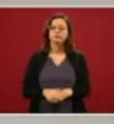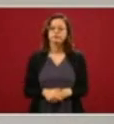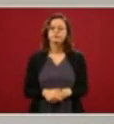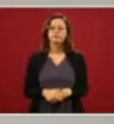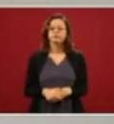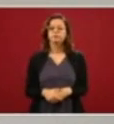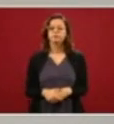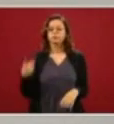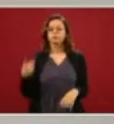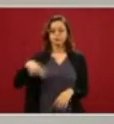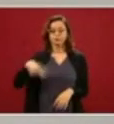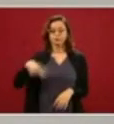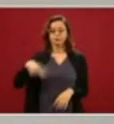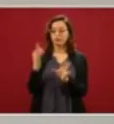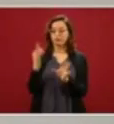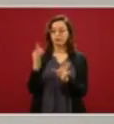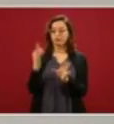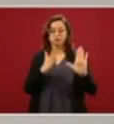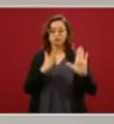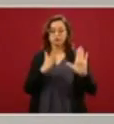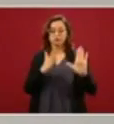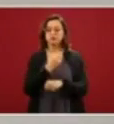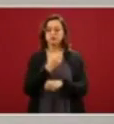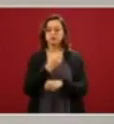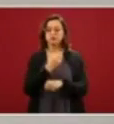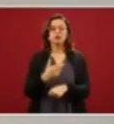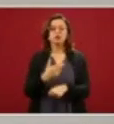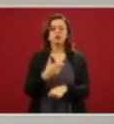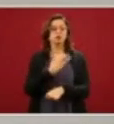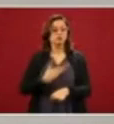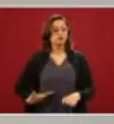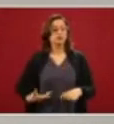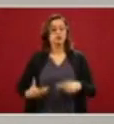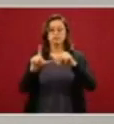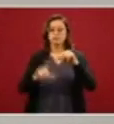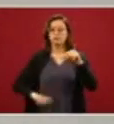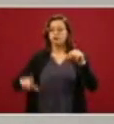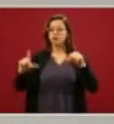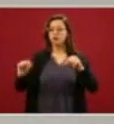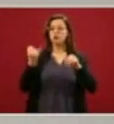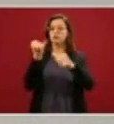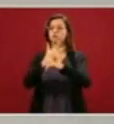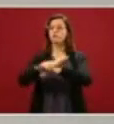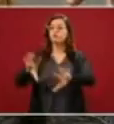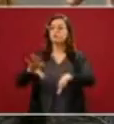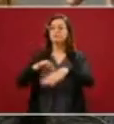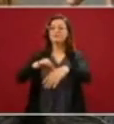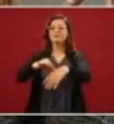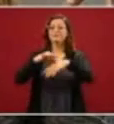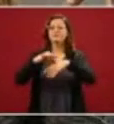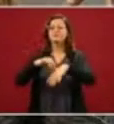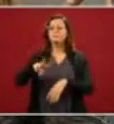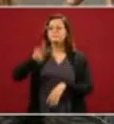con el presidente de la República, con el secretario y con todo el país es informar verazmente cada una